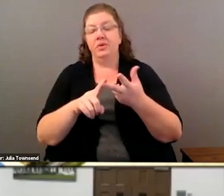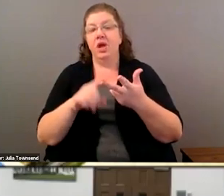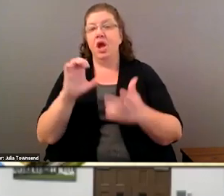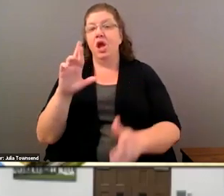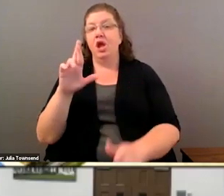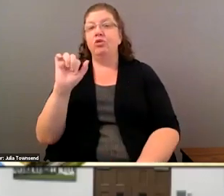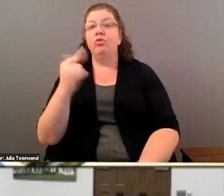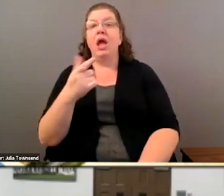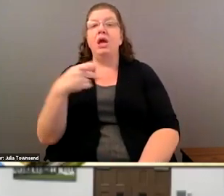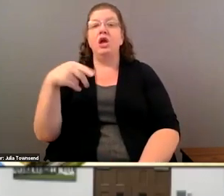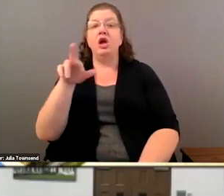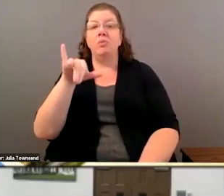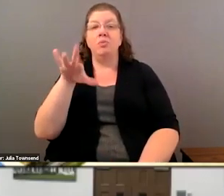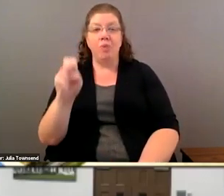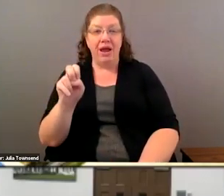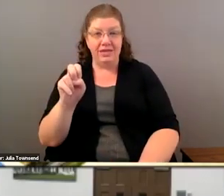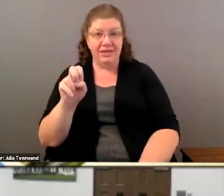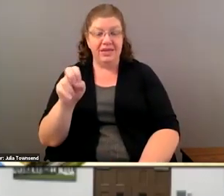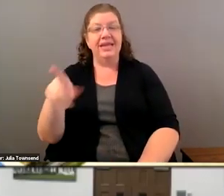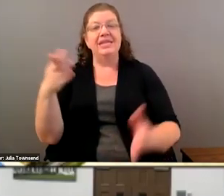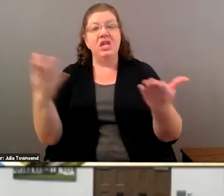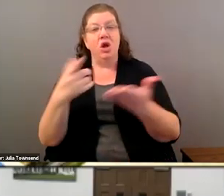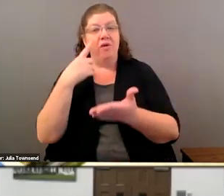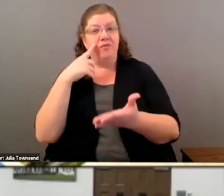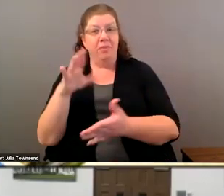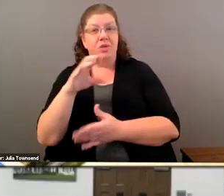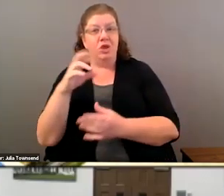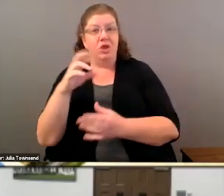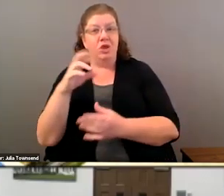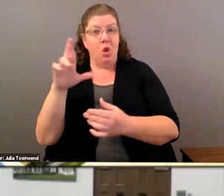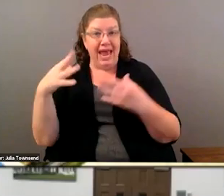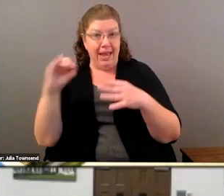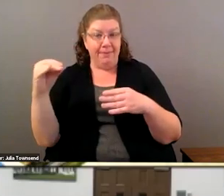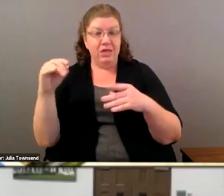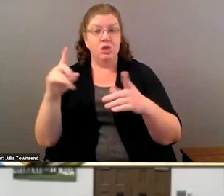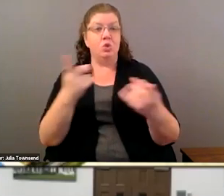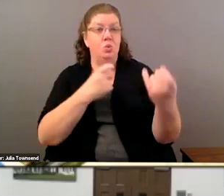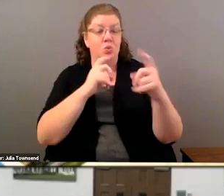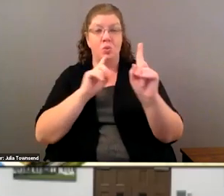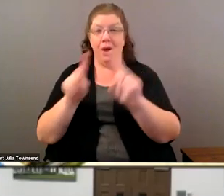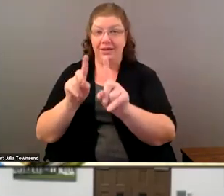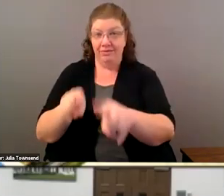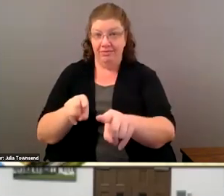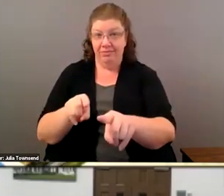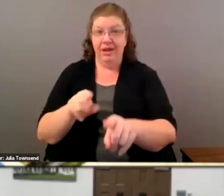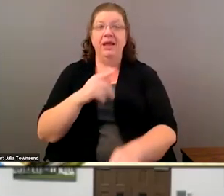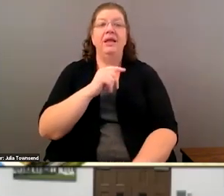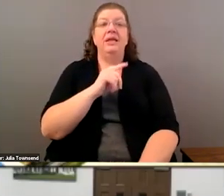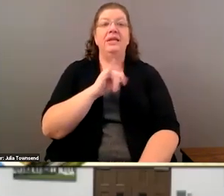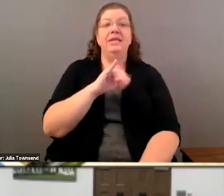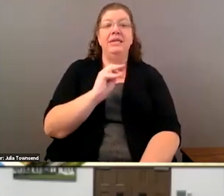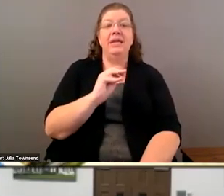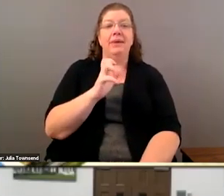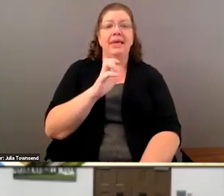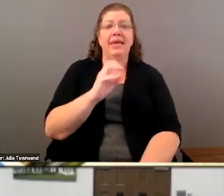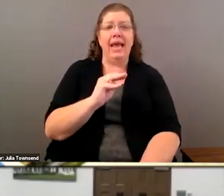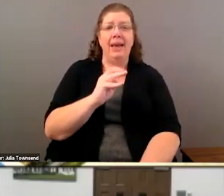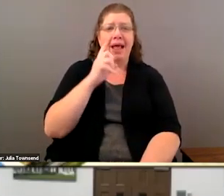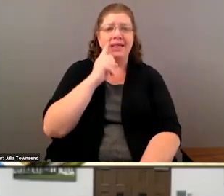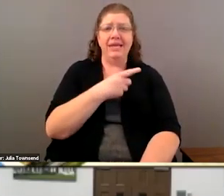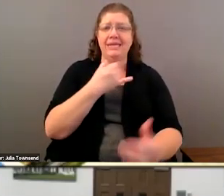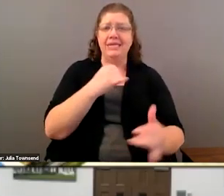parís aquí para contestar cualquier pregunta que el consejo pueda tener y también que todavía